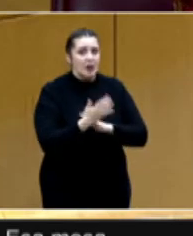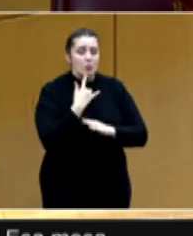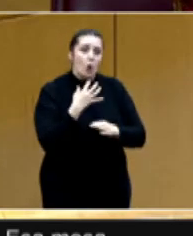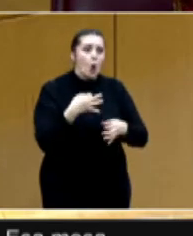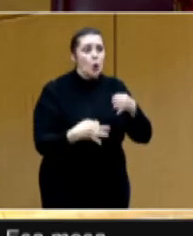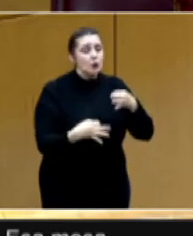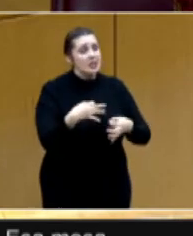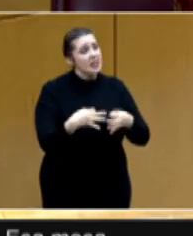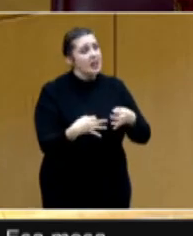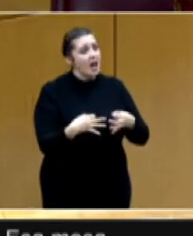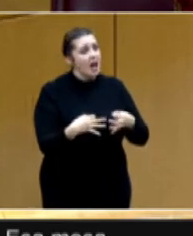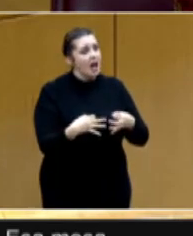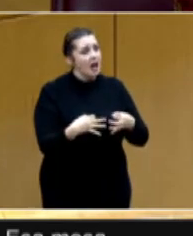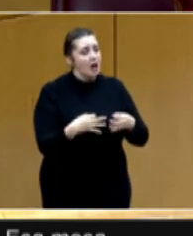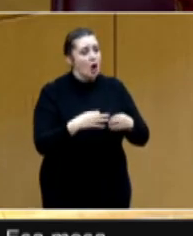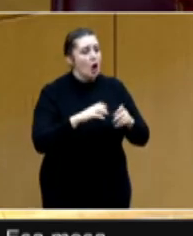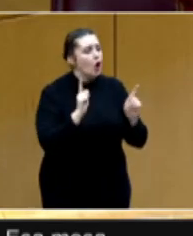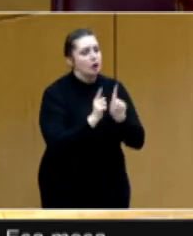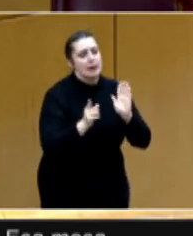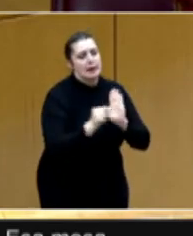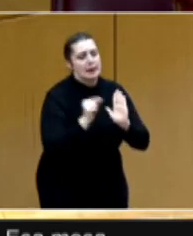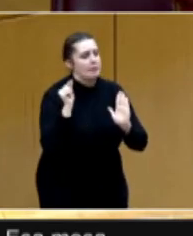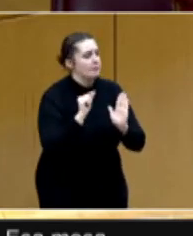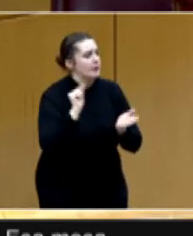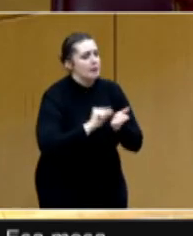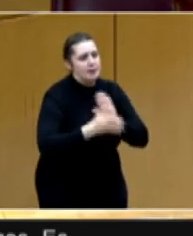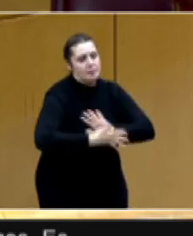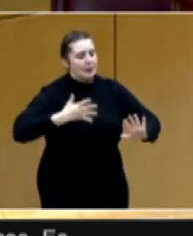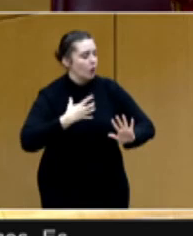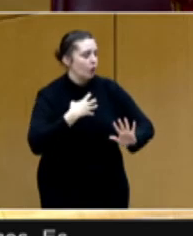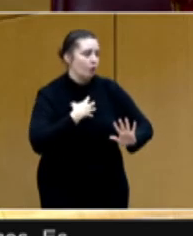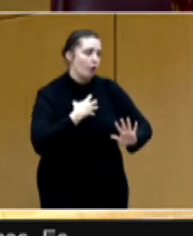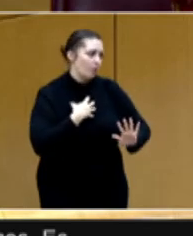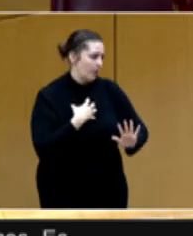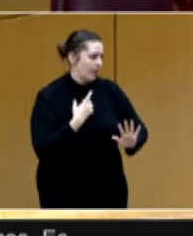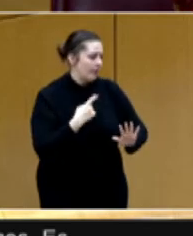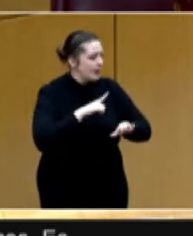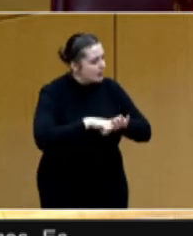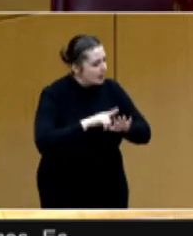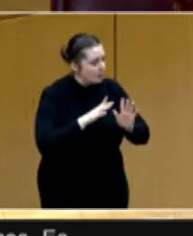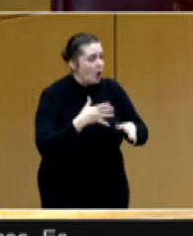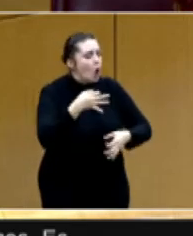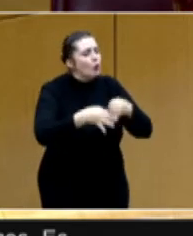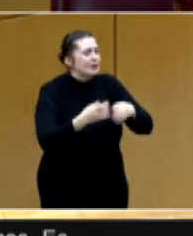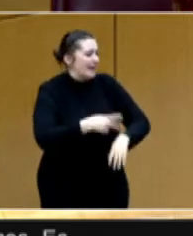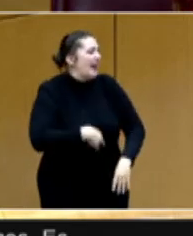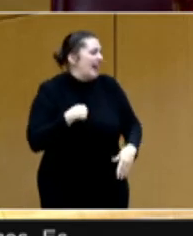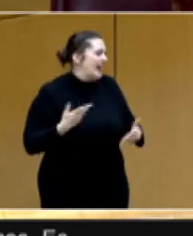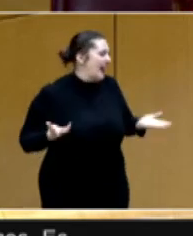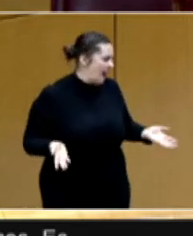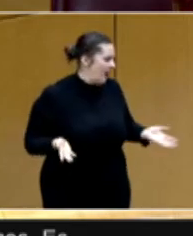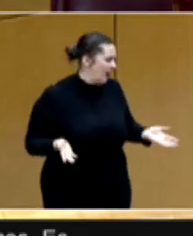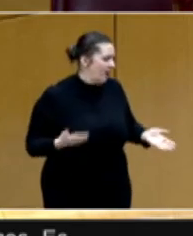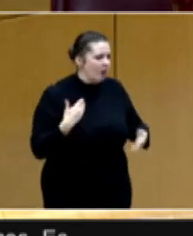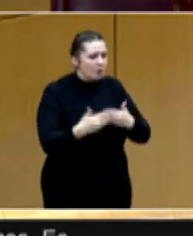justicia Express una justicia a cien por hora la justicia en general en general en todo